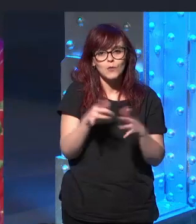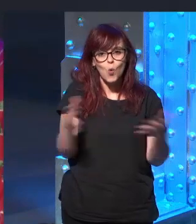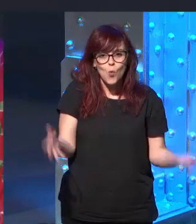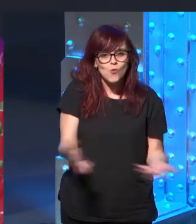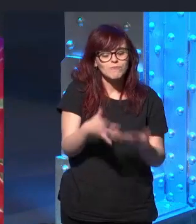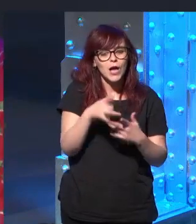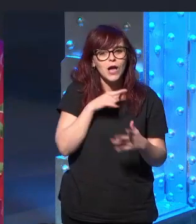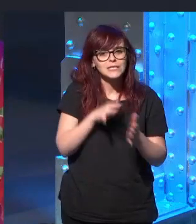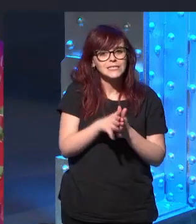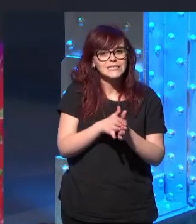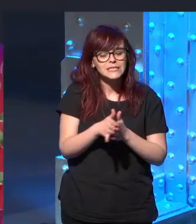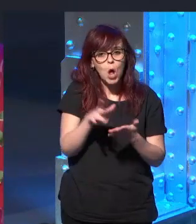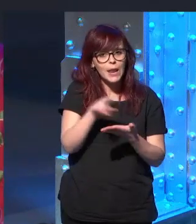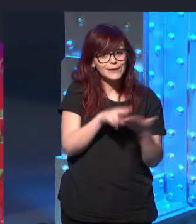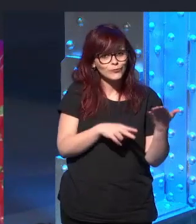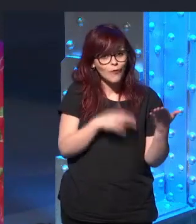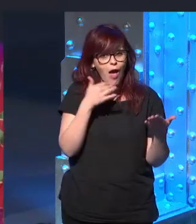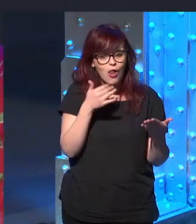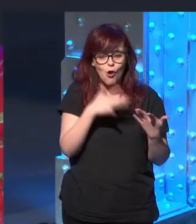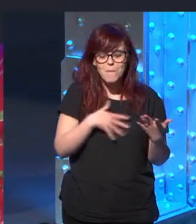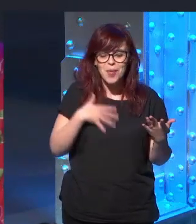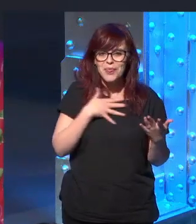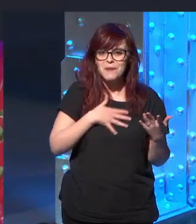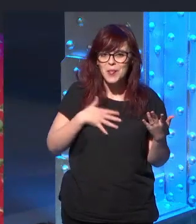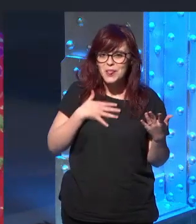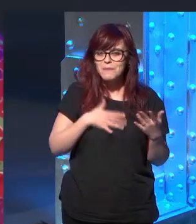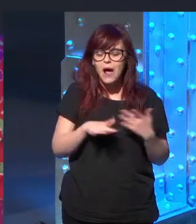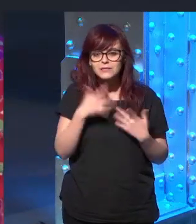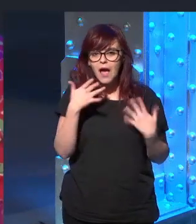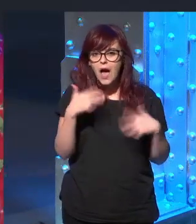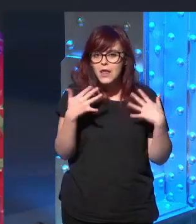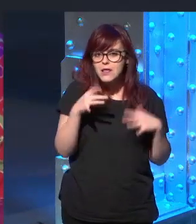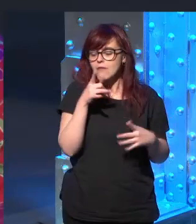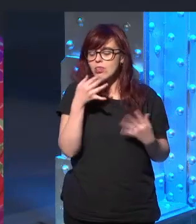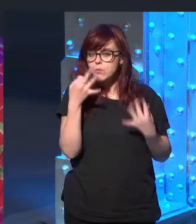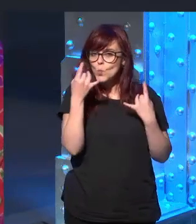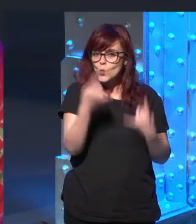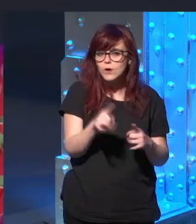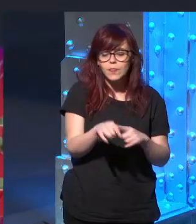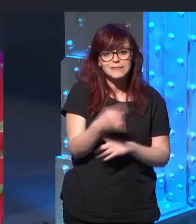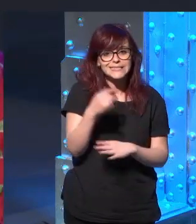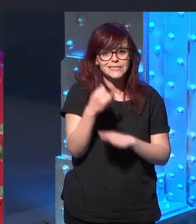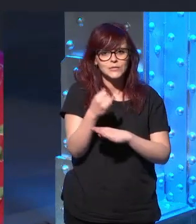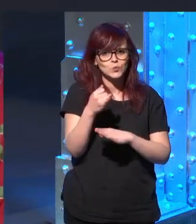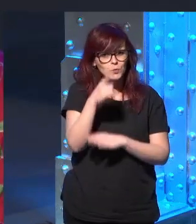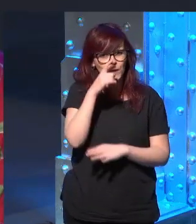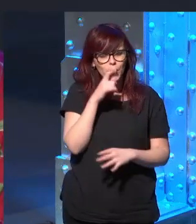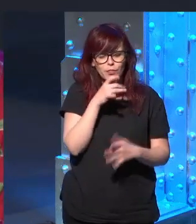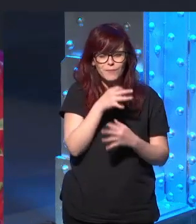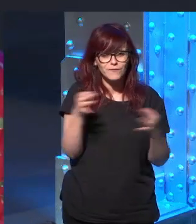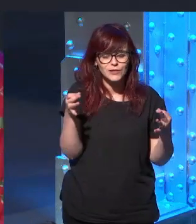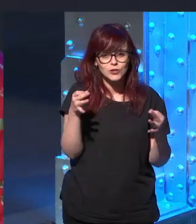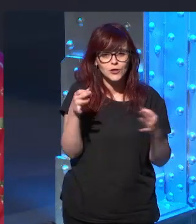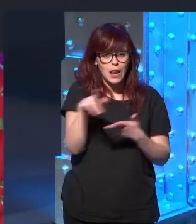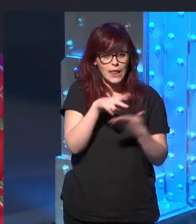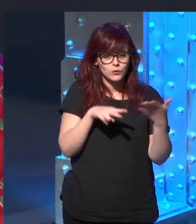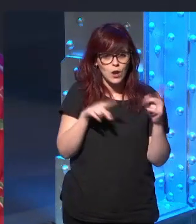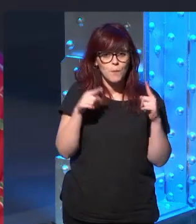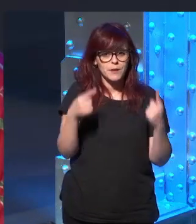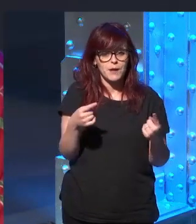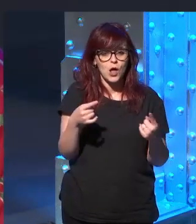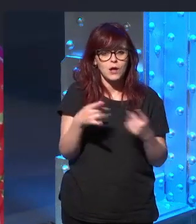instalado esa idea de que la lectura era un placer y una alegría. Y cuando llegué al instituto recuerdo que mi primer encuentro con la lectura fue